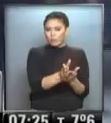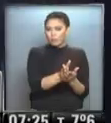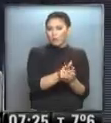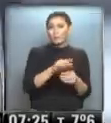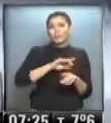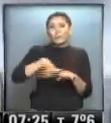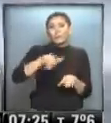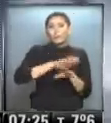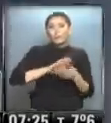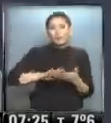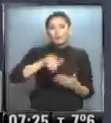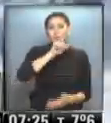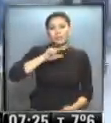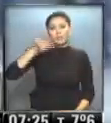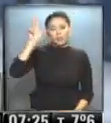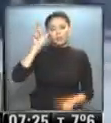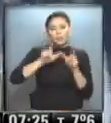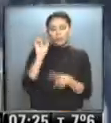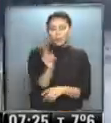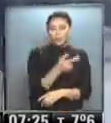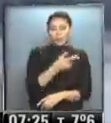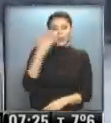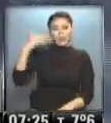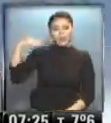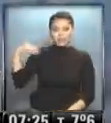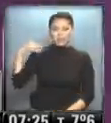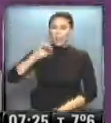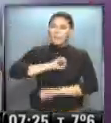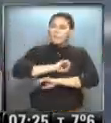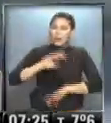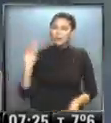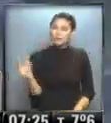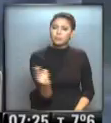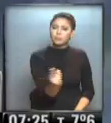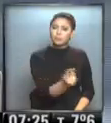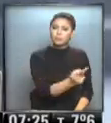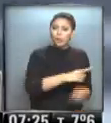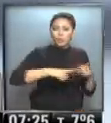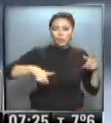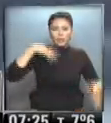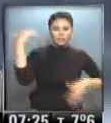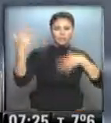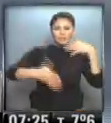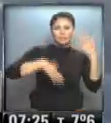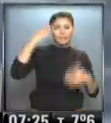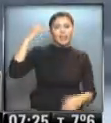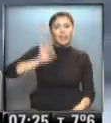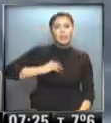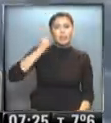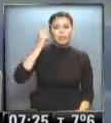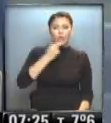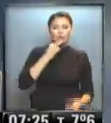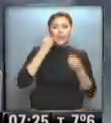menos 638 personas antes de ayer, en la mayor matanza registrada durante las revueltas árabes que comenzaron en el año